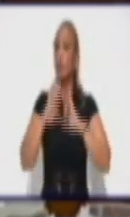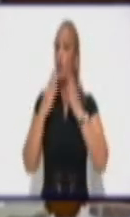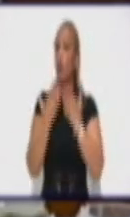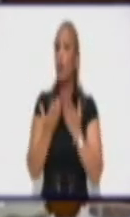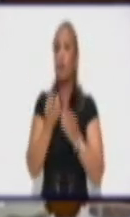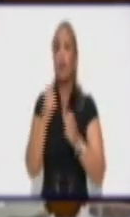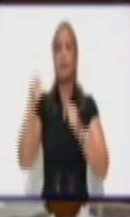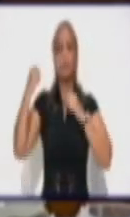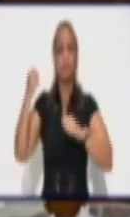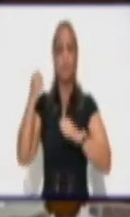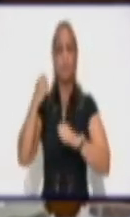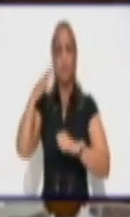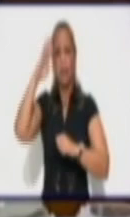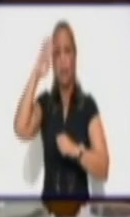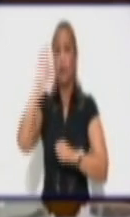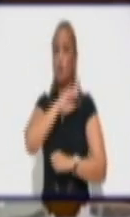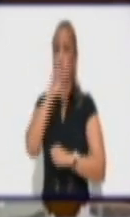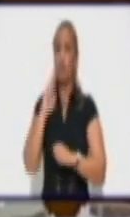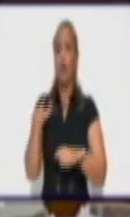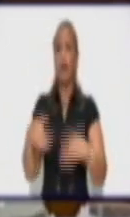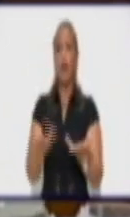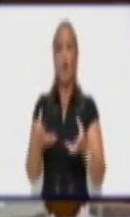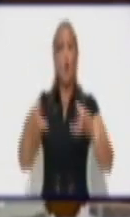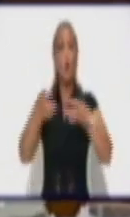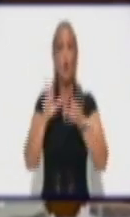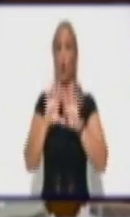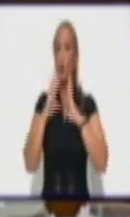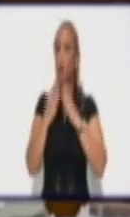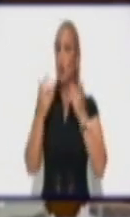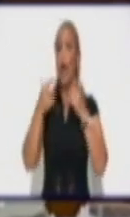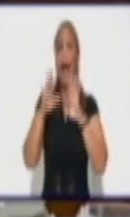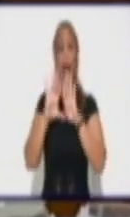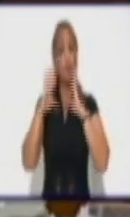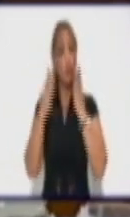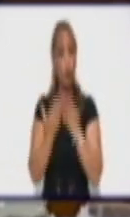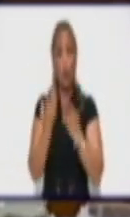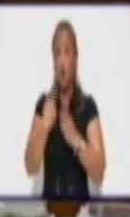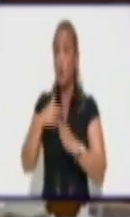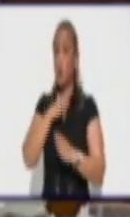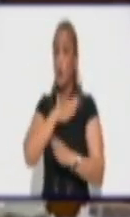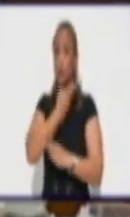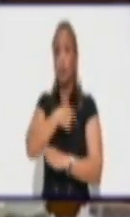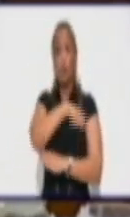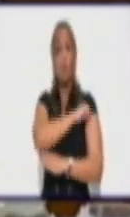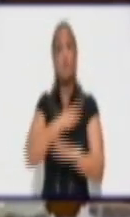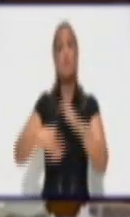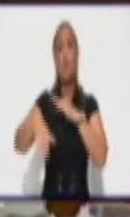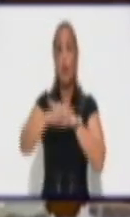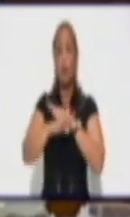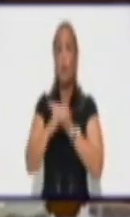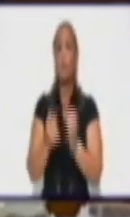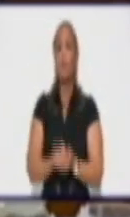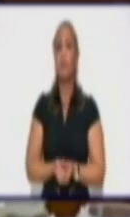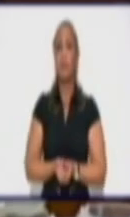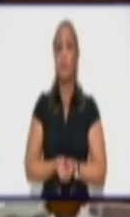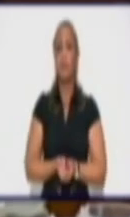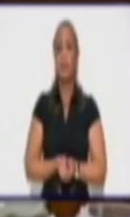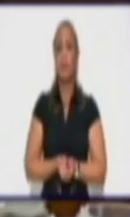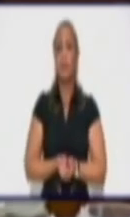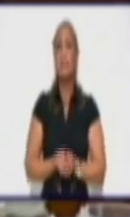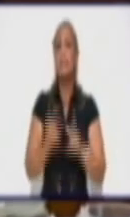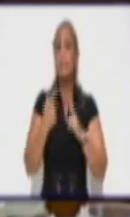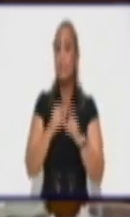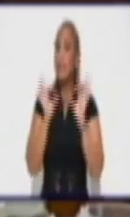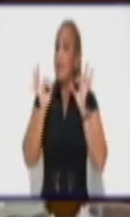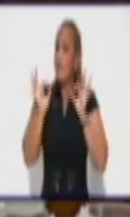de el conjunto a todo nuestro pueblo que hay una respuesta digna y por último reafirmar